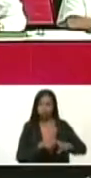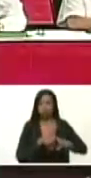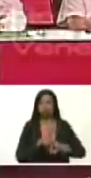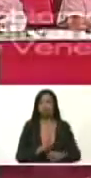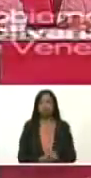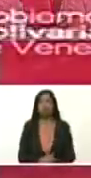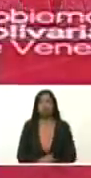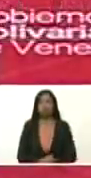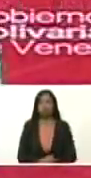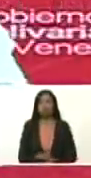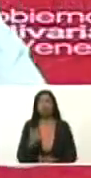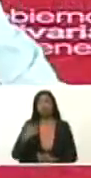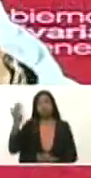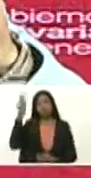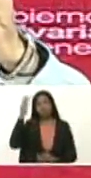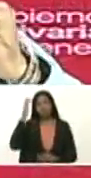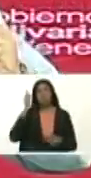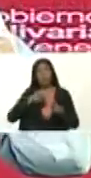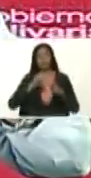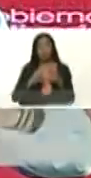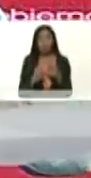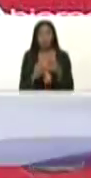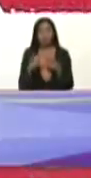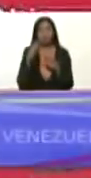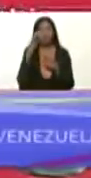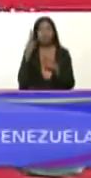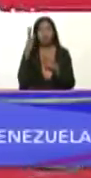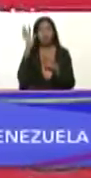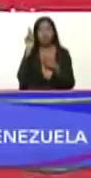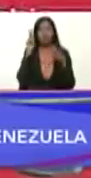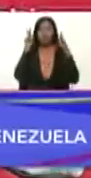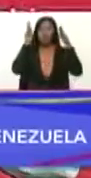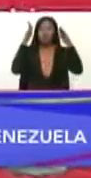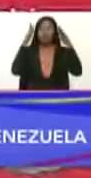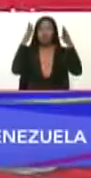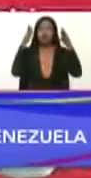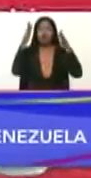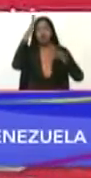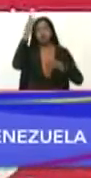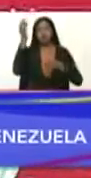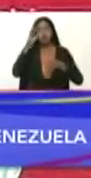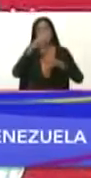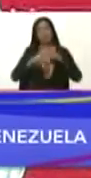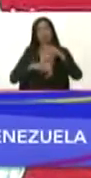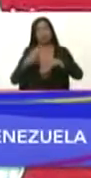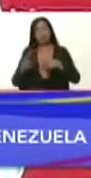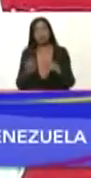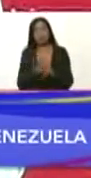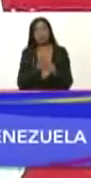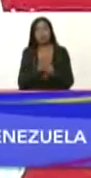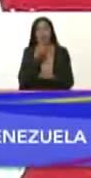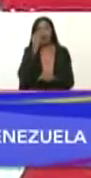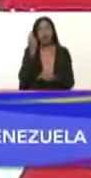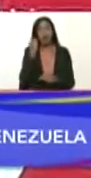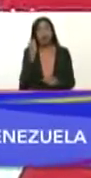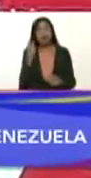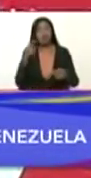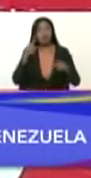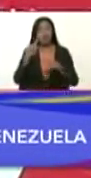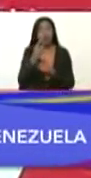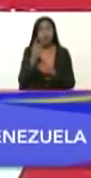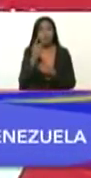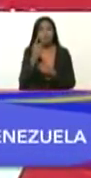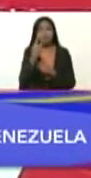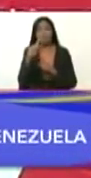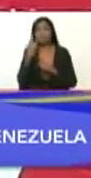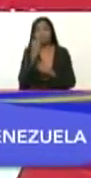Yo sé entonces, los consejos productivos de trabajadores y trabajadoras son el principal